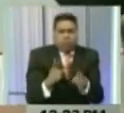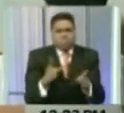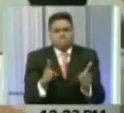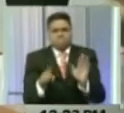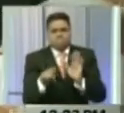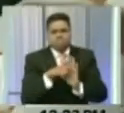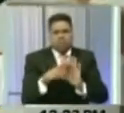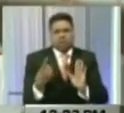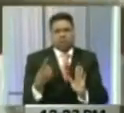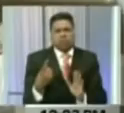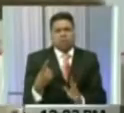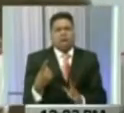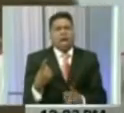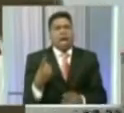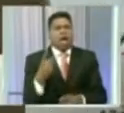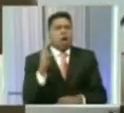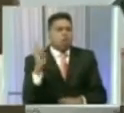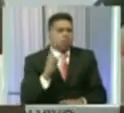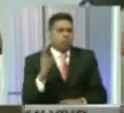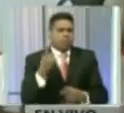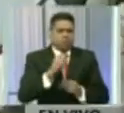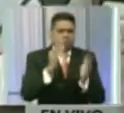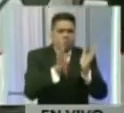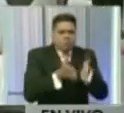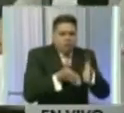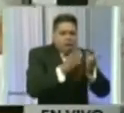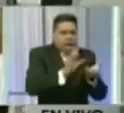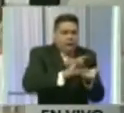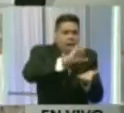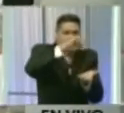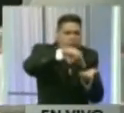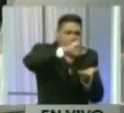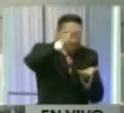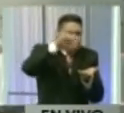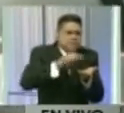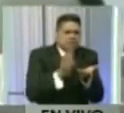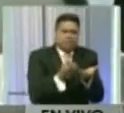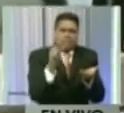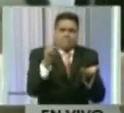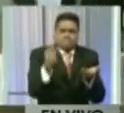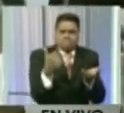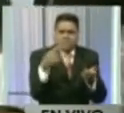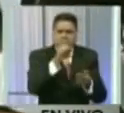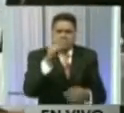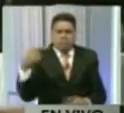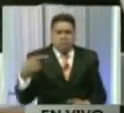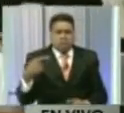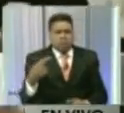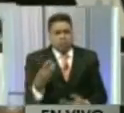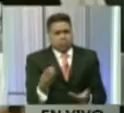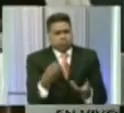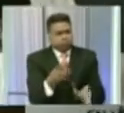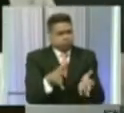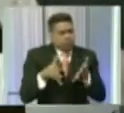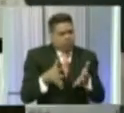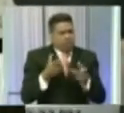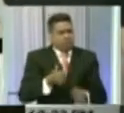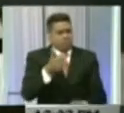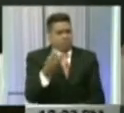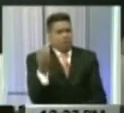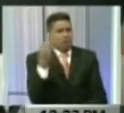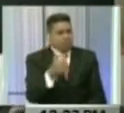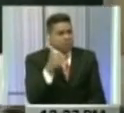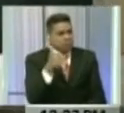materia prima para empaque, pero tu materia prima esencial, tú la haces, ganas más